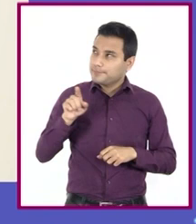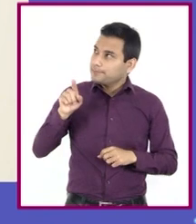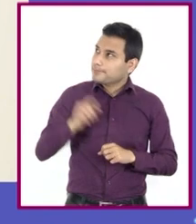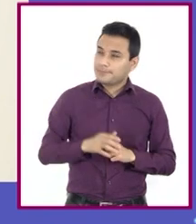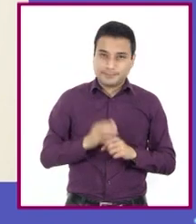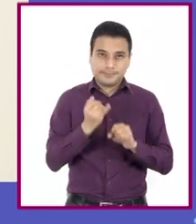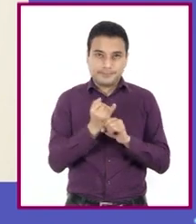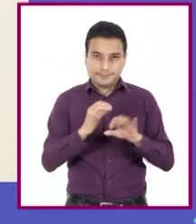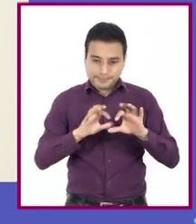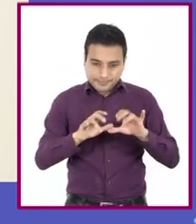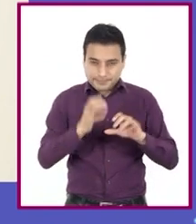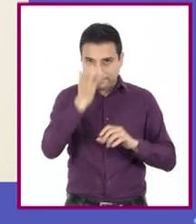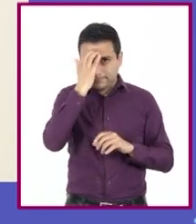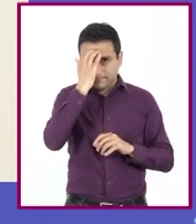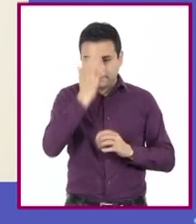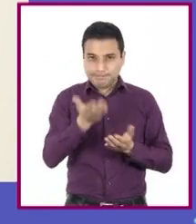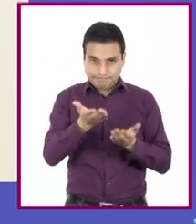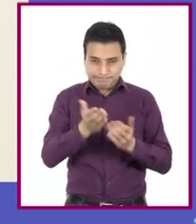.mx